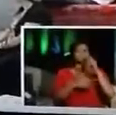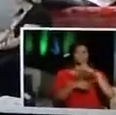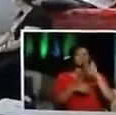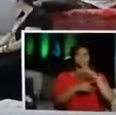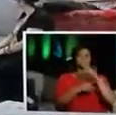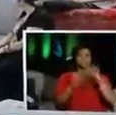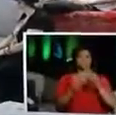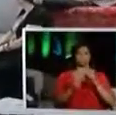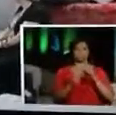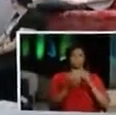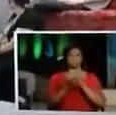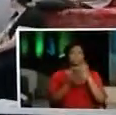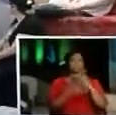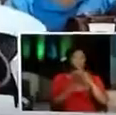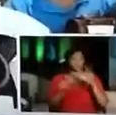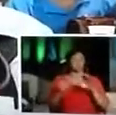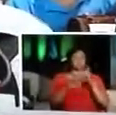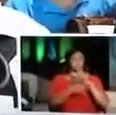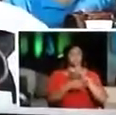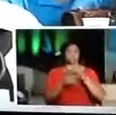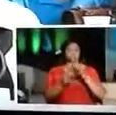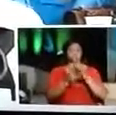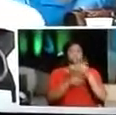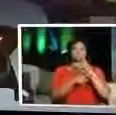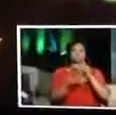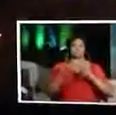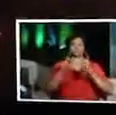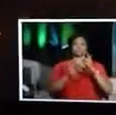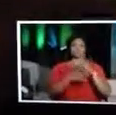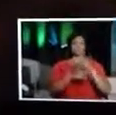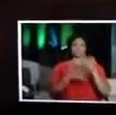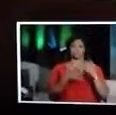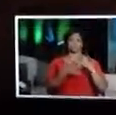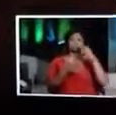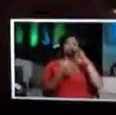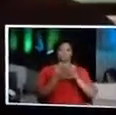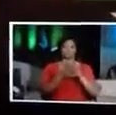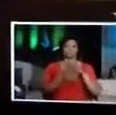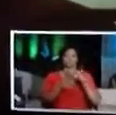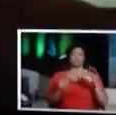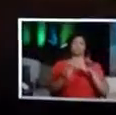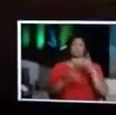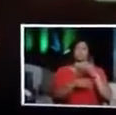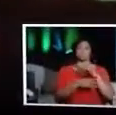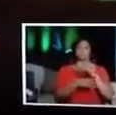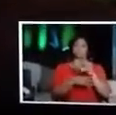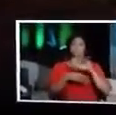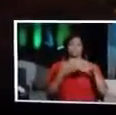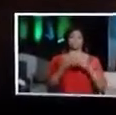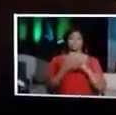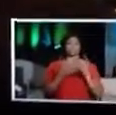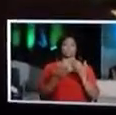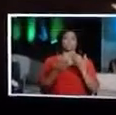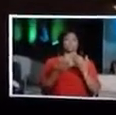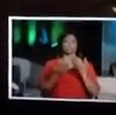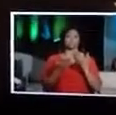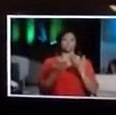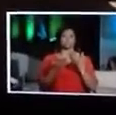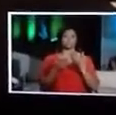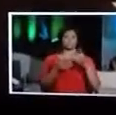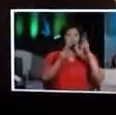de que puedan lograr el ejercicio pleno de su ciudadanía. Creo que las discusiones todas han ido por